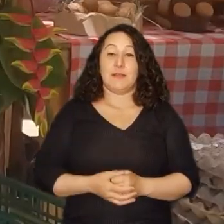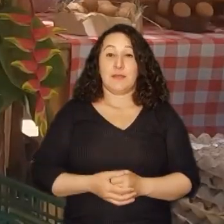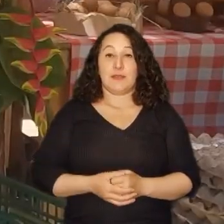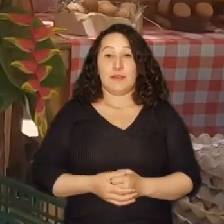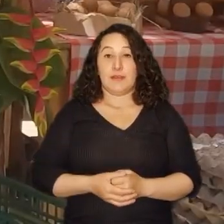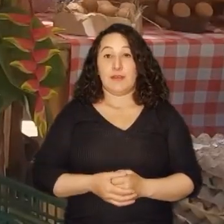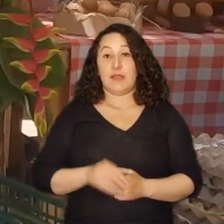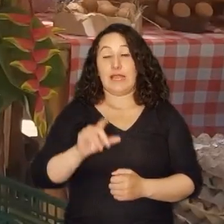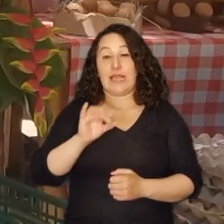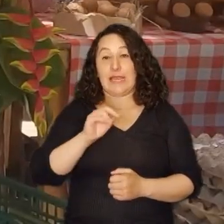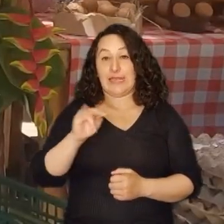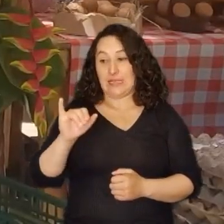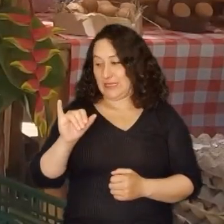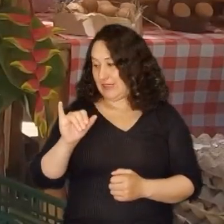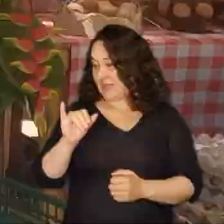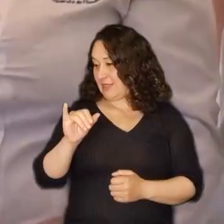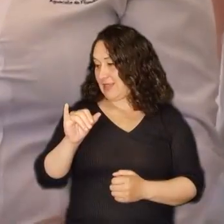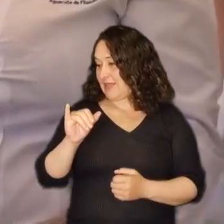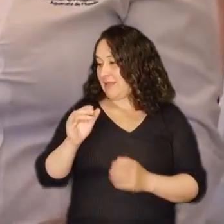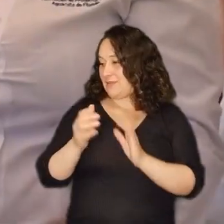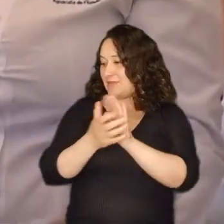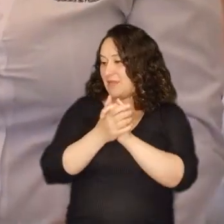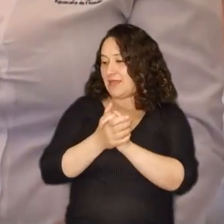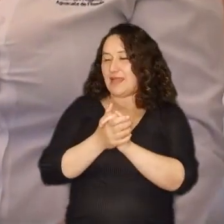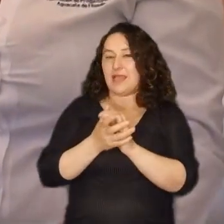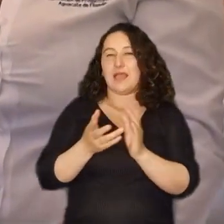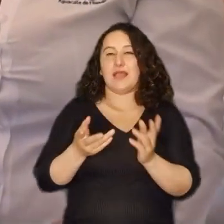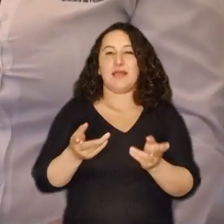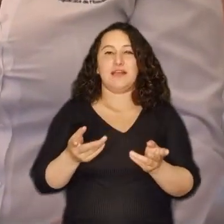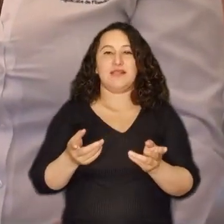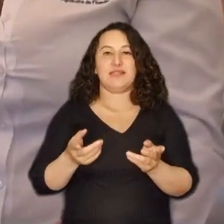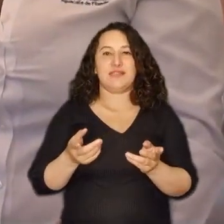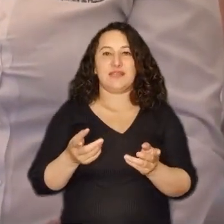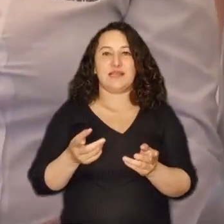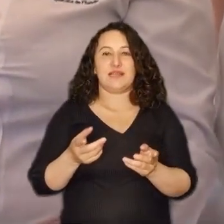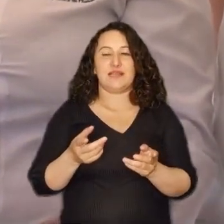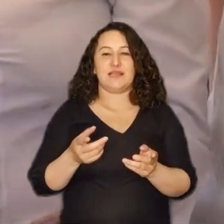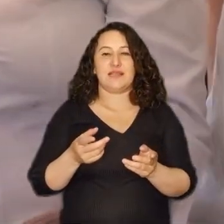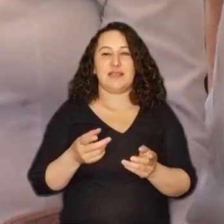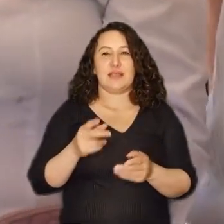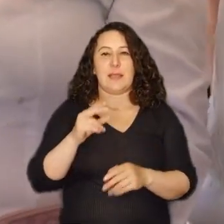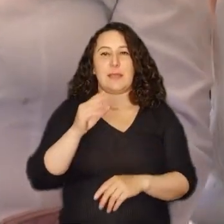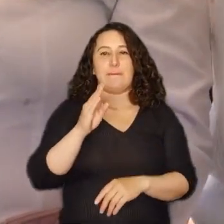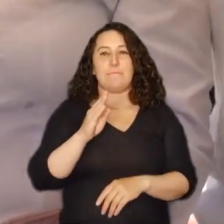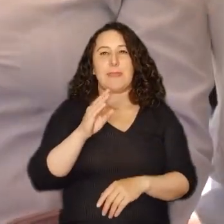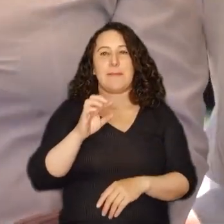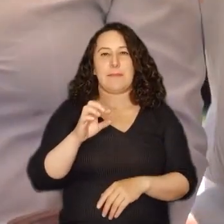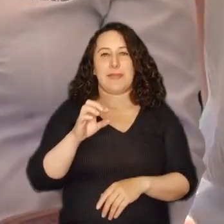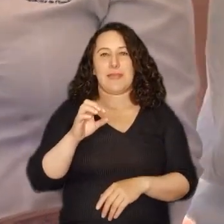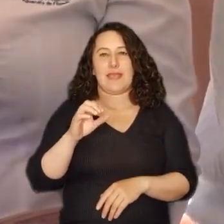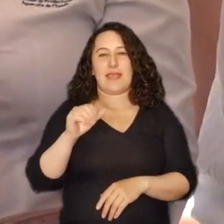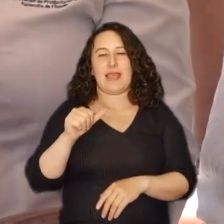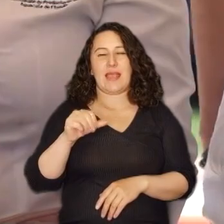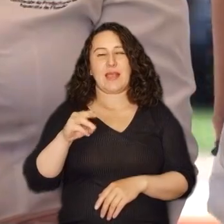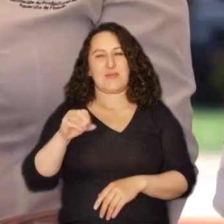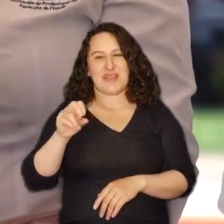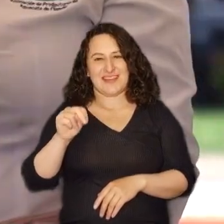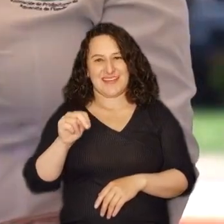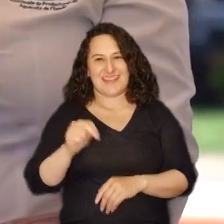Jazmín. Lenny, que es su mejor amiga. Sí. Y Bepe Amán. Bepe Amán, sí,